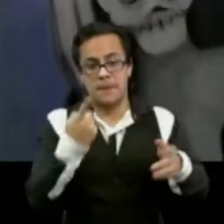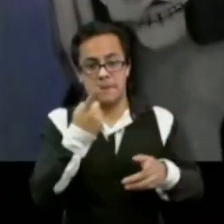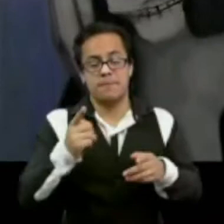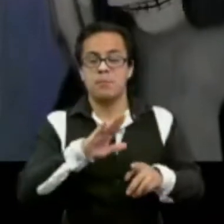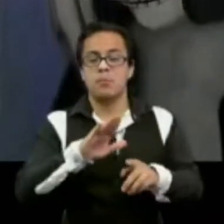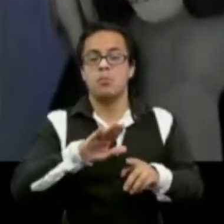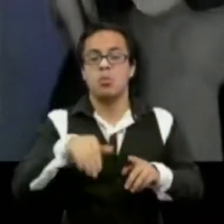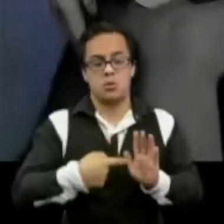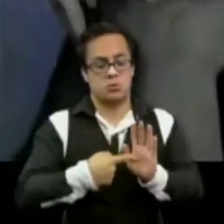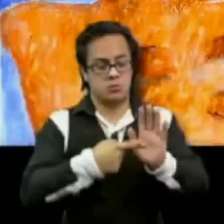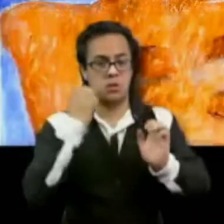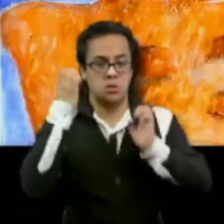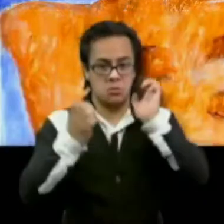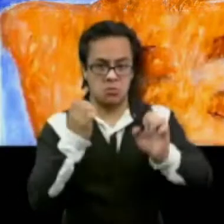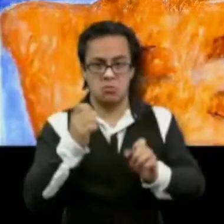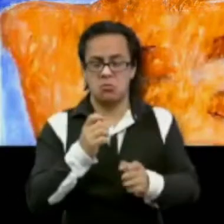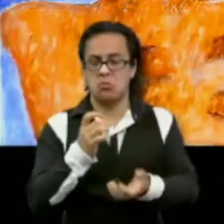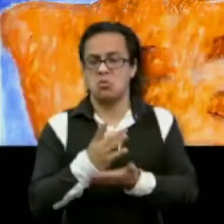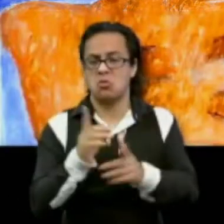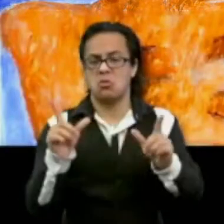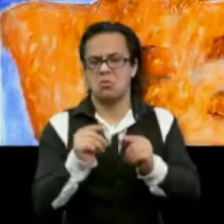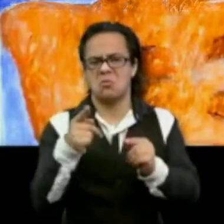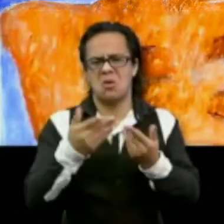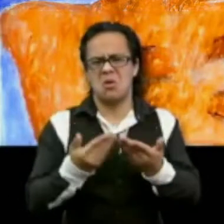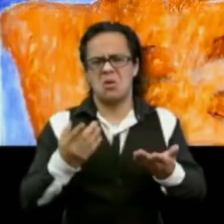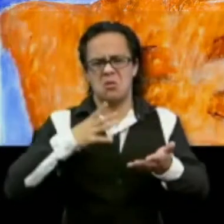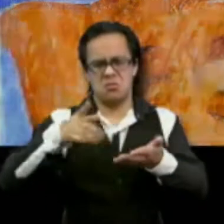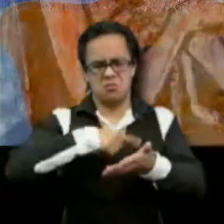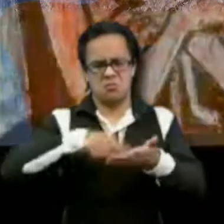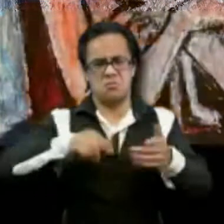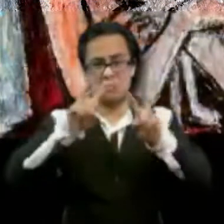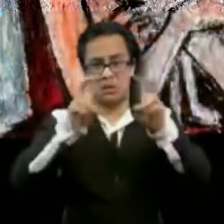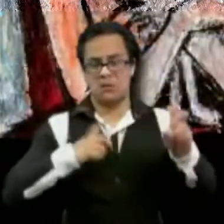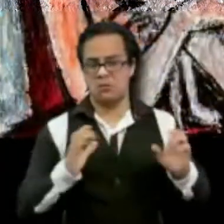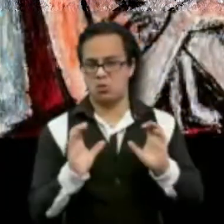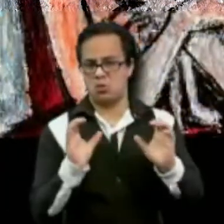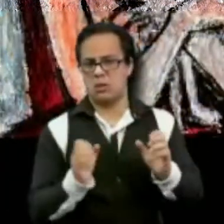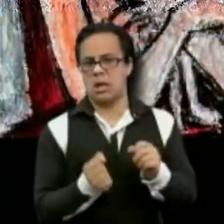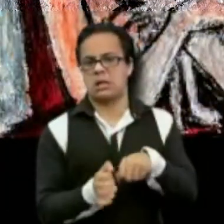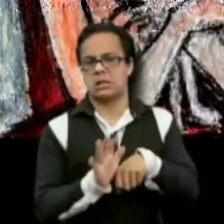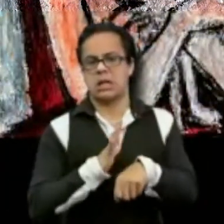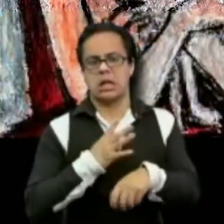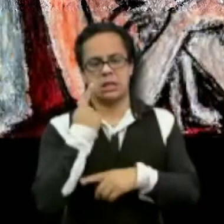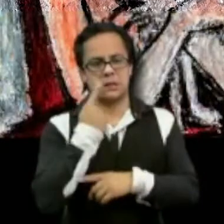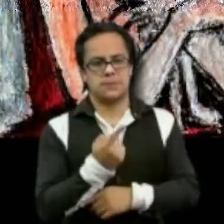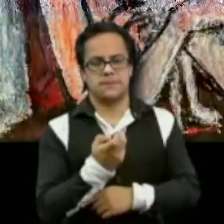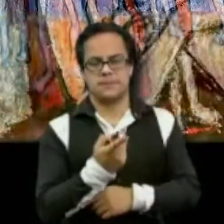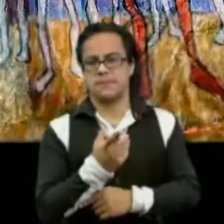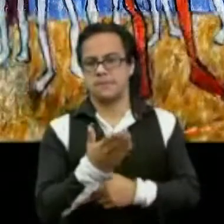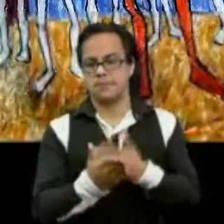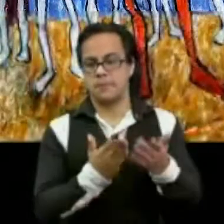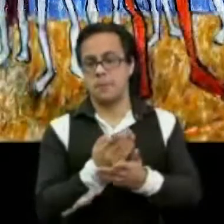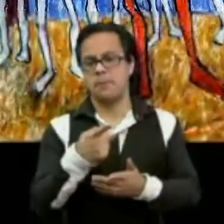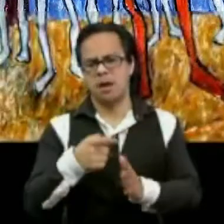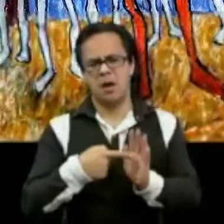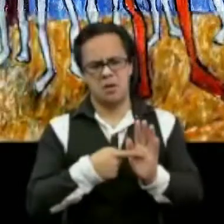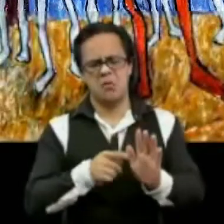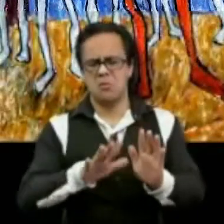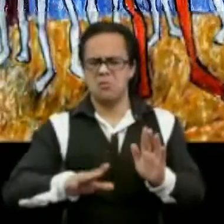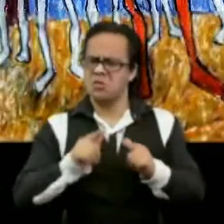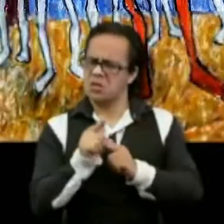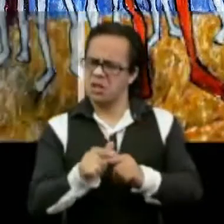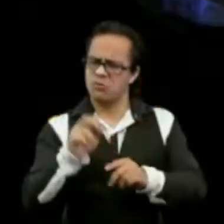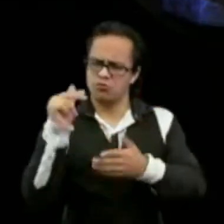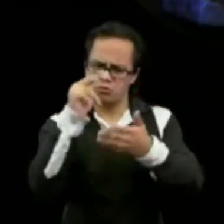una exposición, en esta ocasión lo suspendió por temas de cuidarse ante la amenaza del COVID-19, no por eso sin dejar de crear